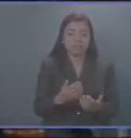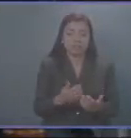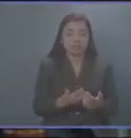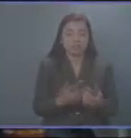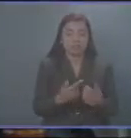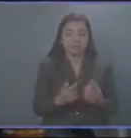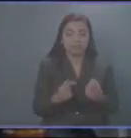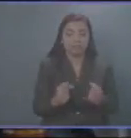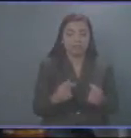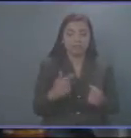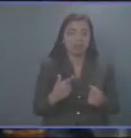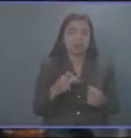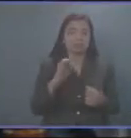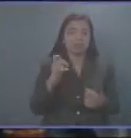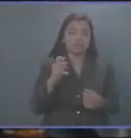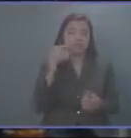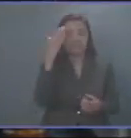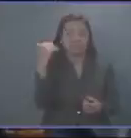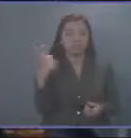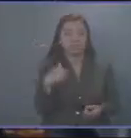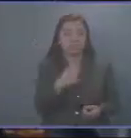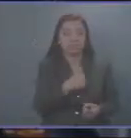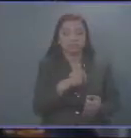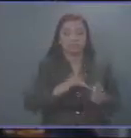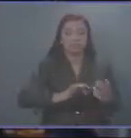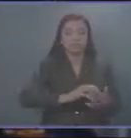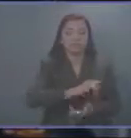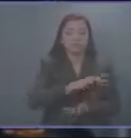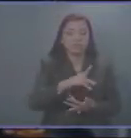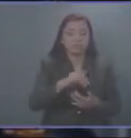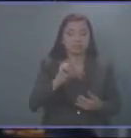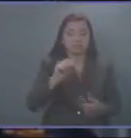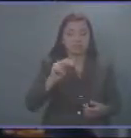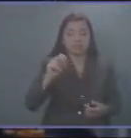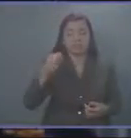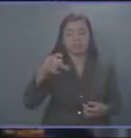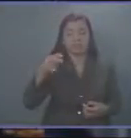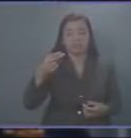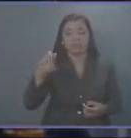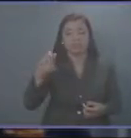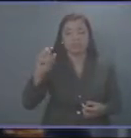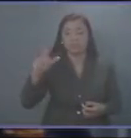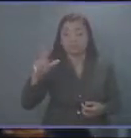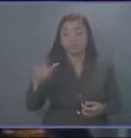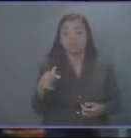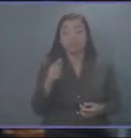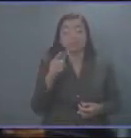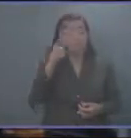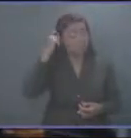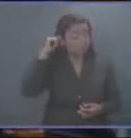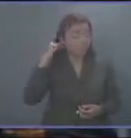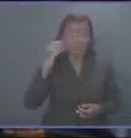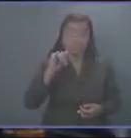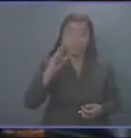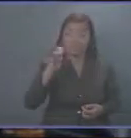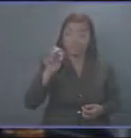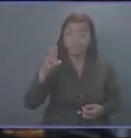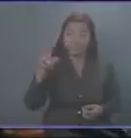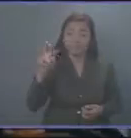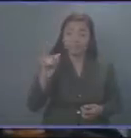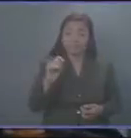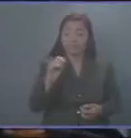con la ex ministra de medio ambiente lina pohl y el señor ibarra y aquí menciona los